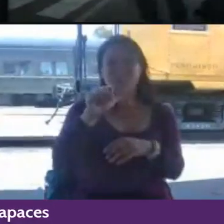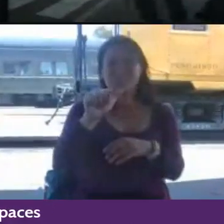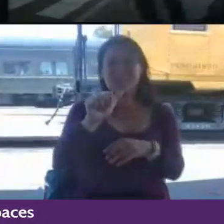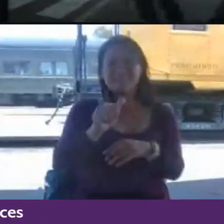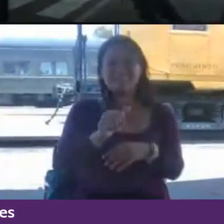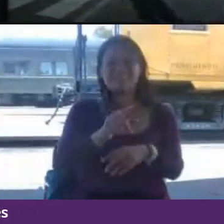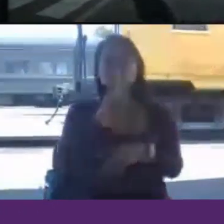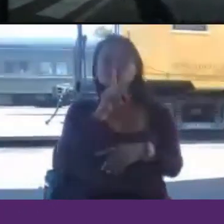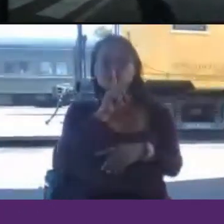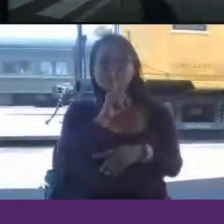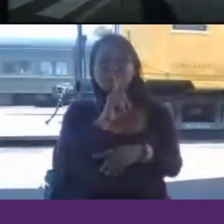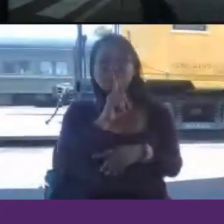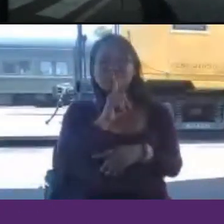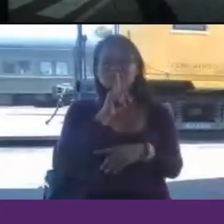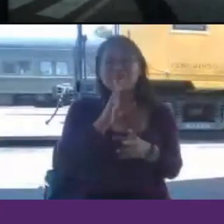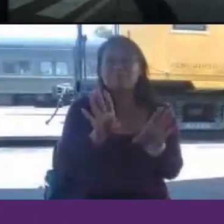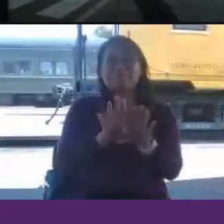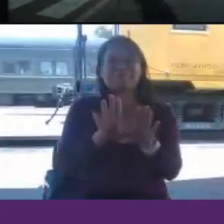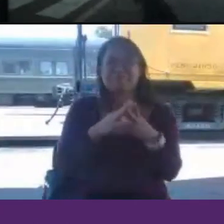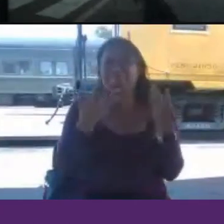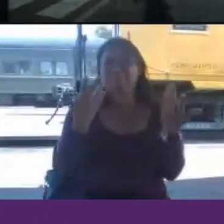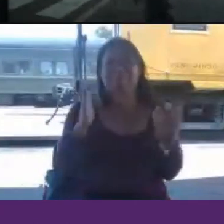le invitaron.